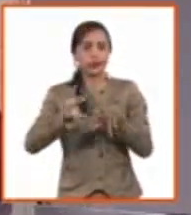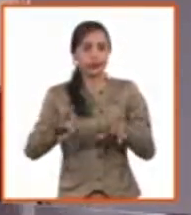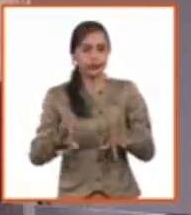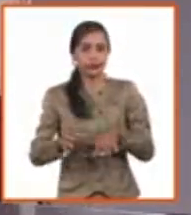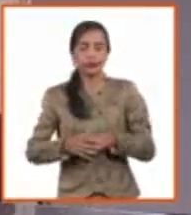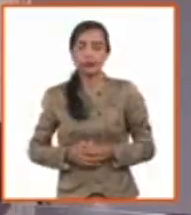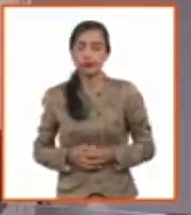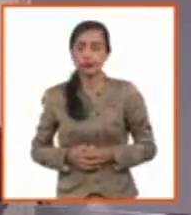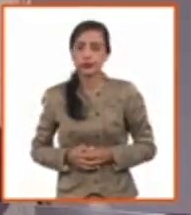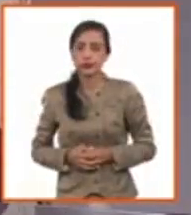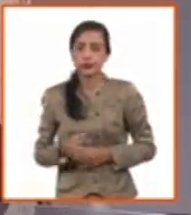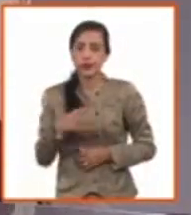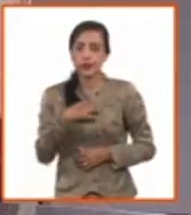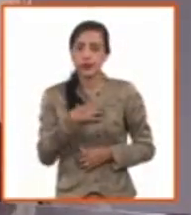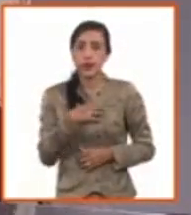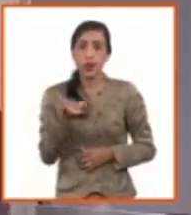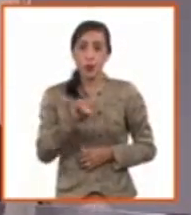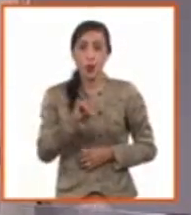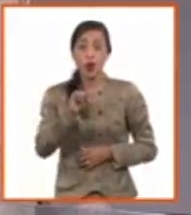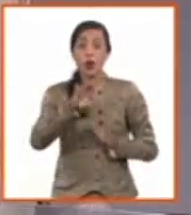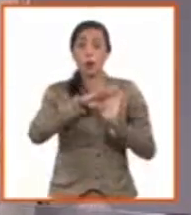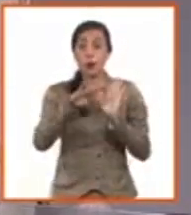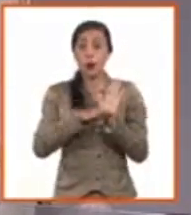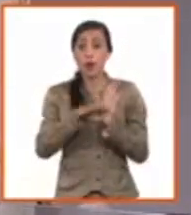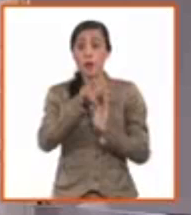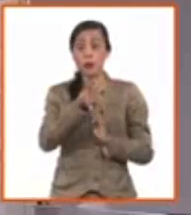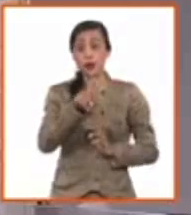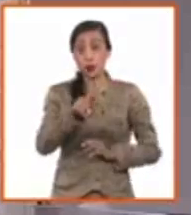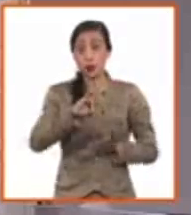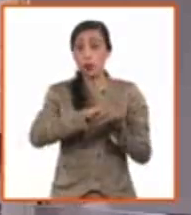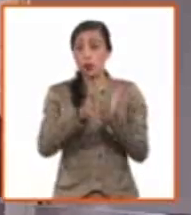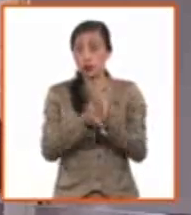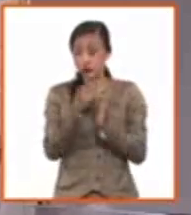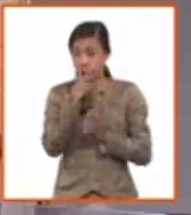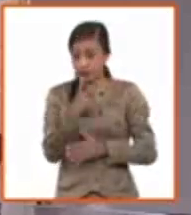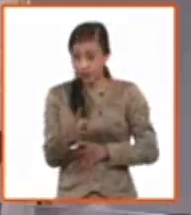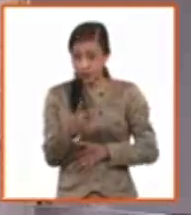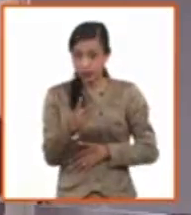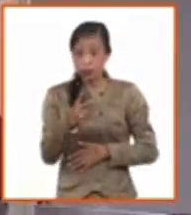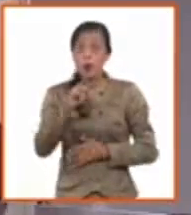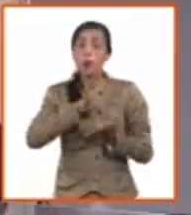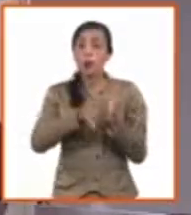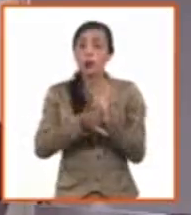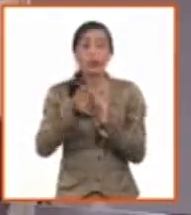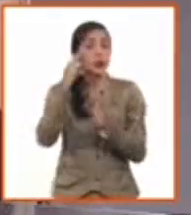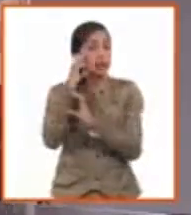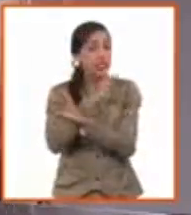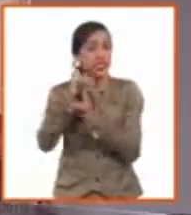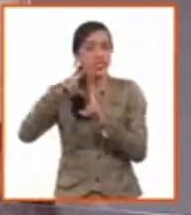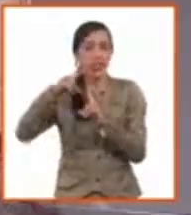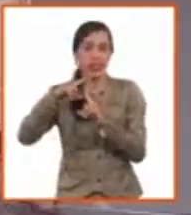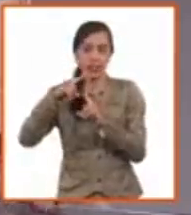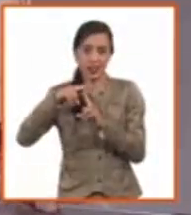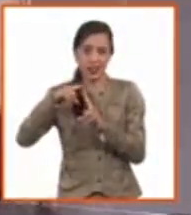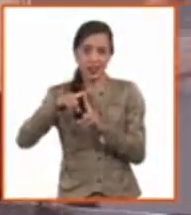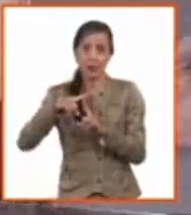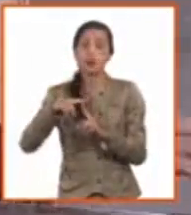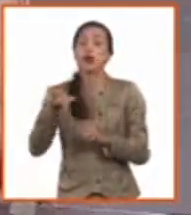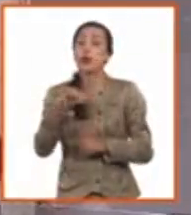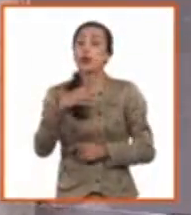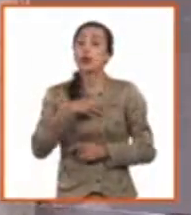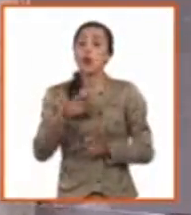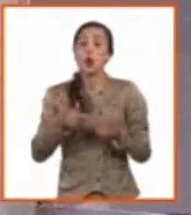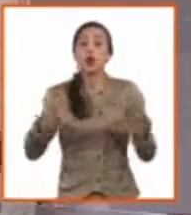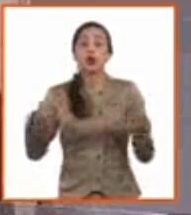informatización tienes al amparo de ese programa 21 proyectos de ciencia y técnica tenemos además un